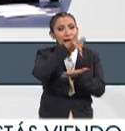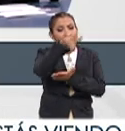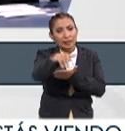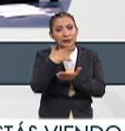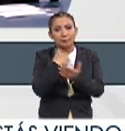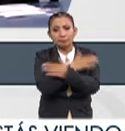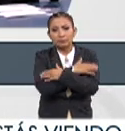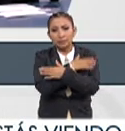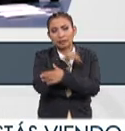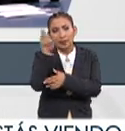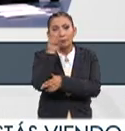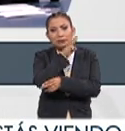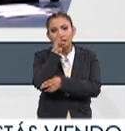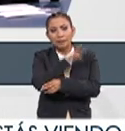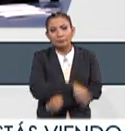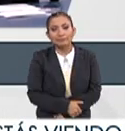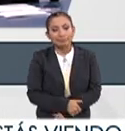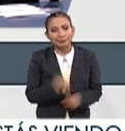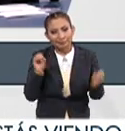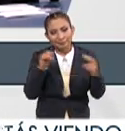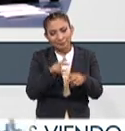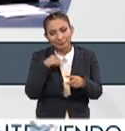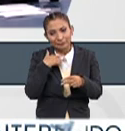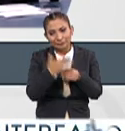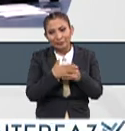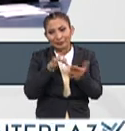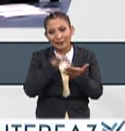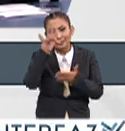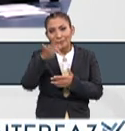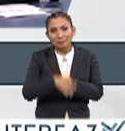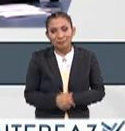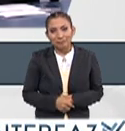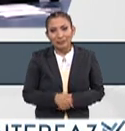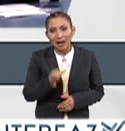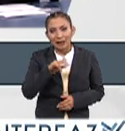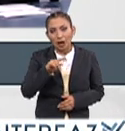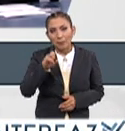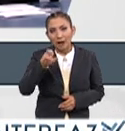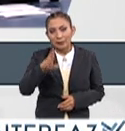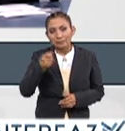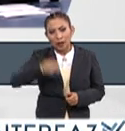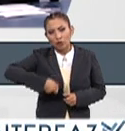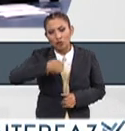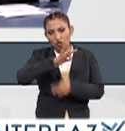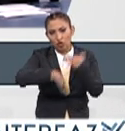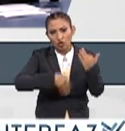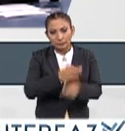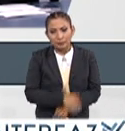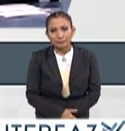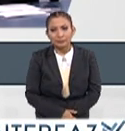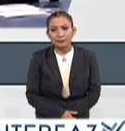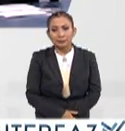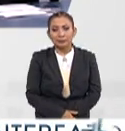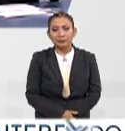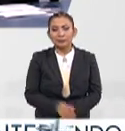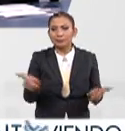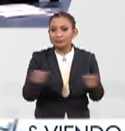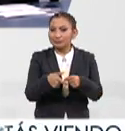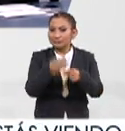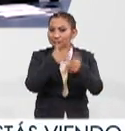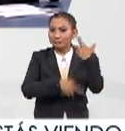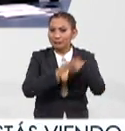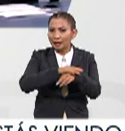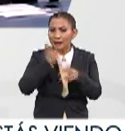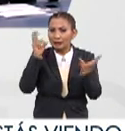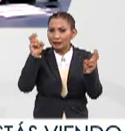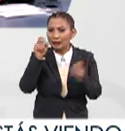agradecerle, y un fuerte abrazo hasta Mazatlán. Hasta luego, maestro. Muchas gracias, Anita y Omar. Saludos a todos por allá. Gracias. Una breve pausa y